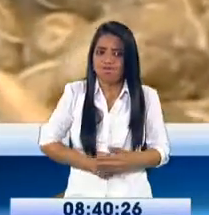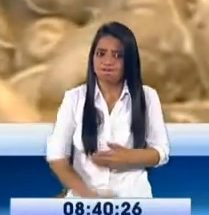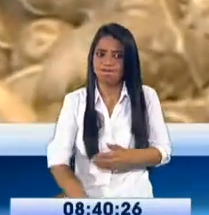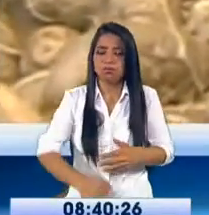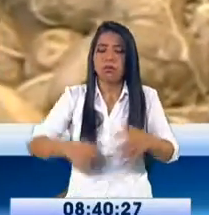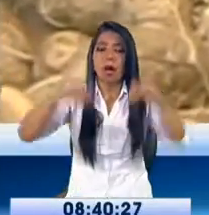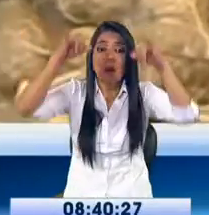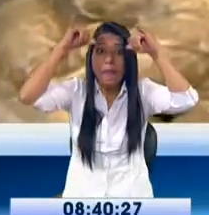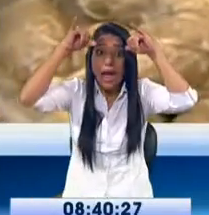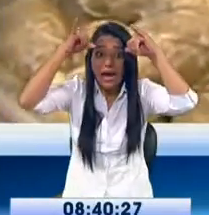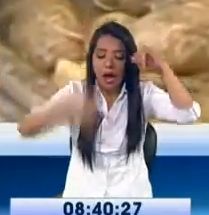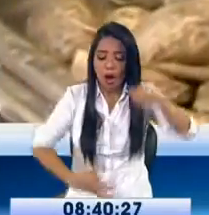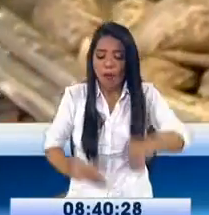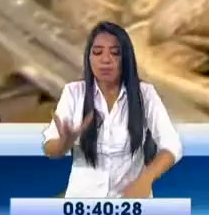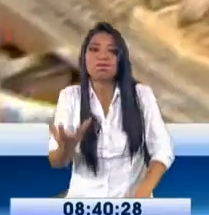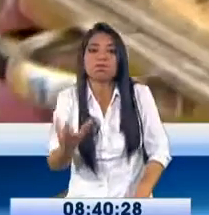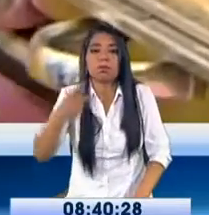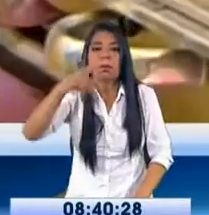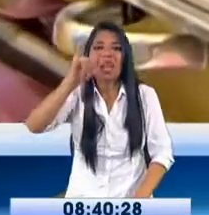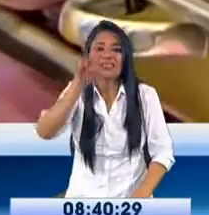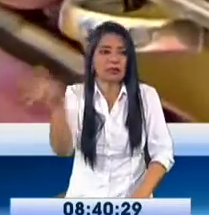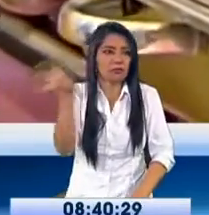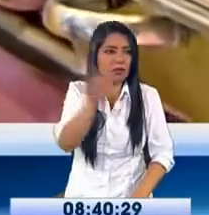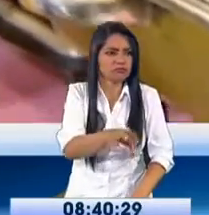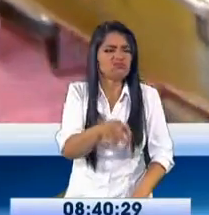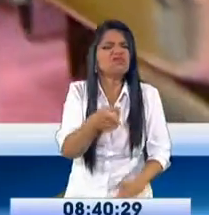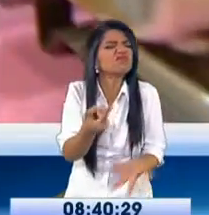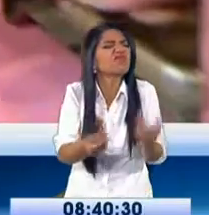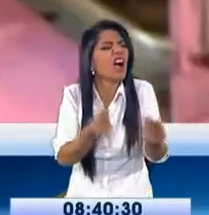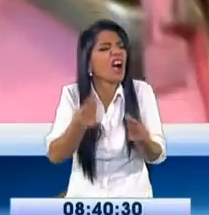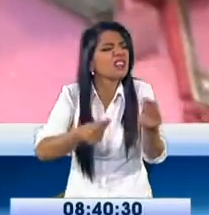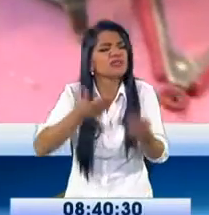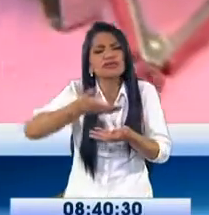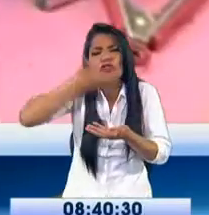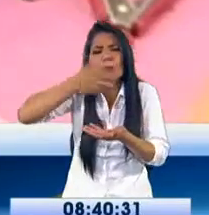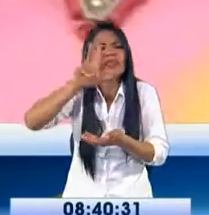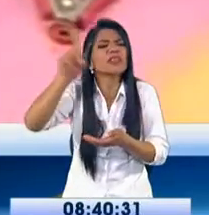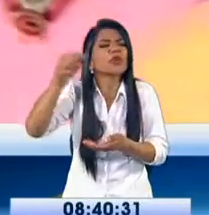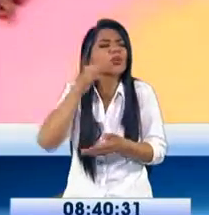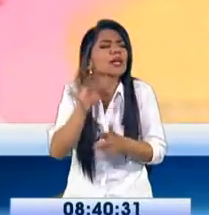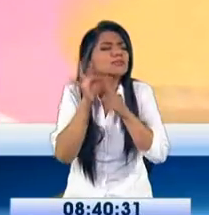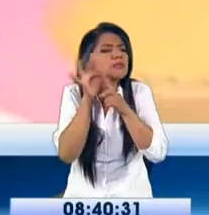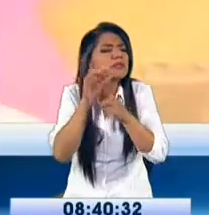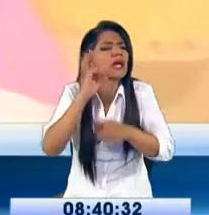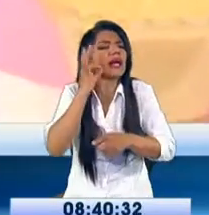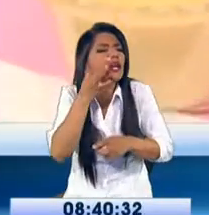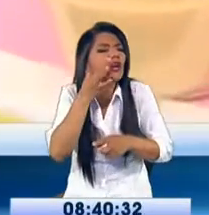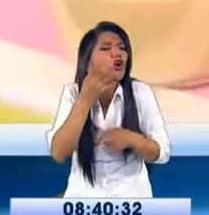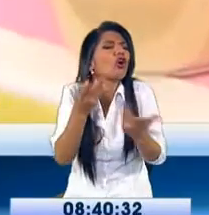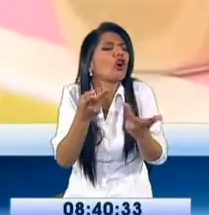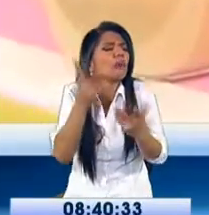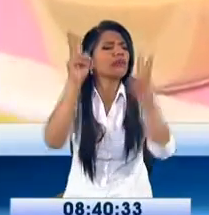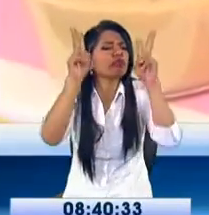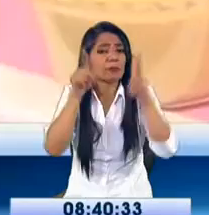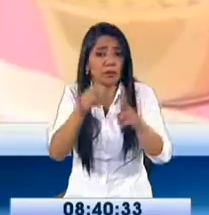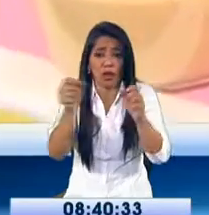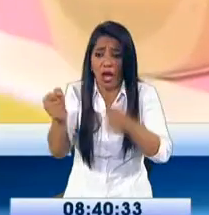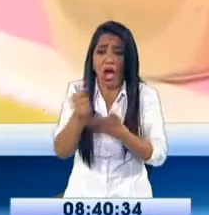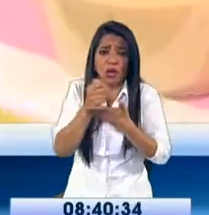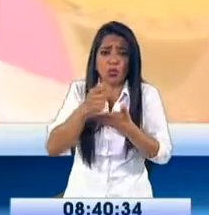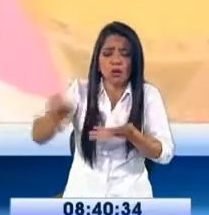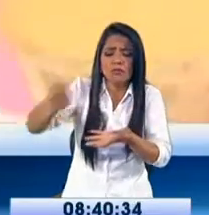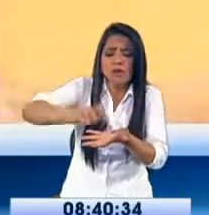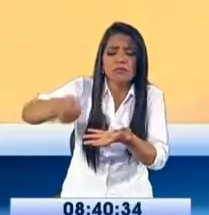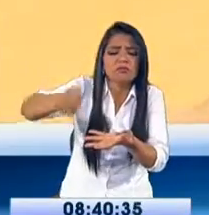y cuál es la característica de este caldo de 31 qué es lo que lo hace tan especial además para que podamos revivir a ver si la señora nos ayuda preparando un